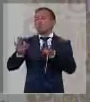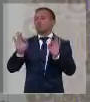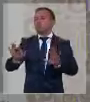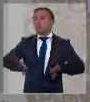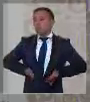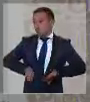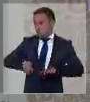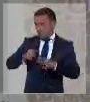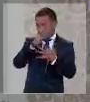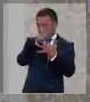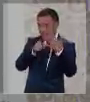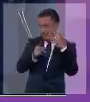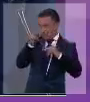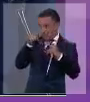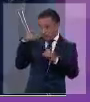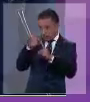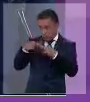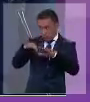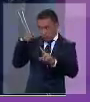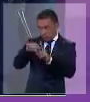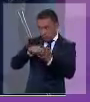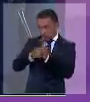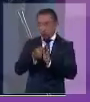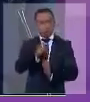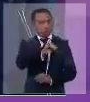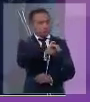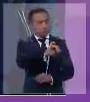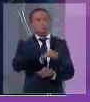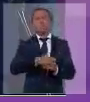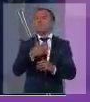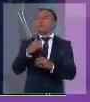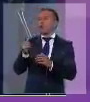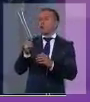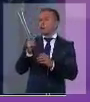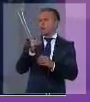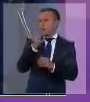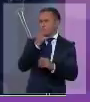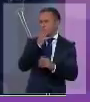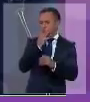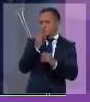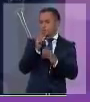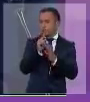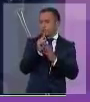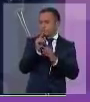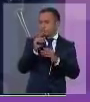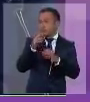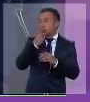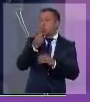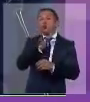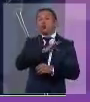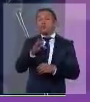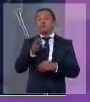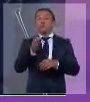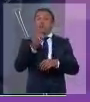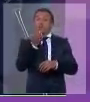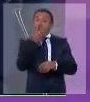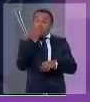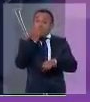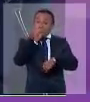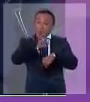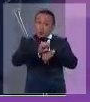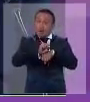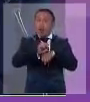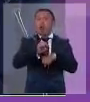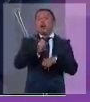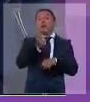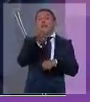último, ya que nos quedan unos minutitos, se hablan también de la deserción en secundaria. Nos dicen 8 de cada 10 estudiantes no alcanzan los